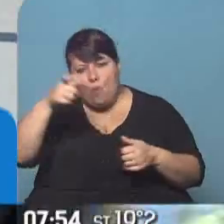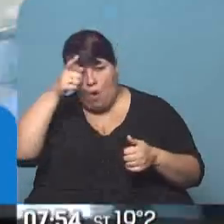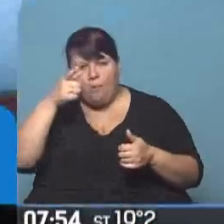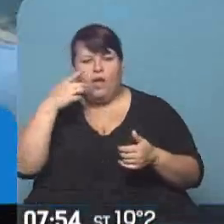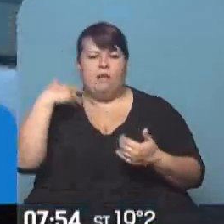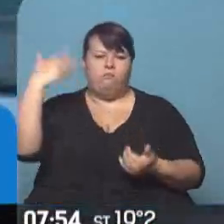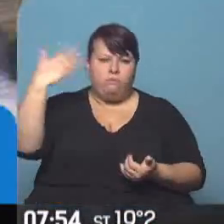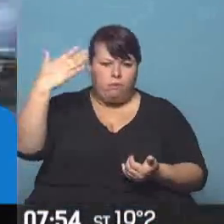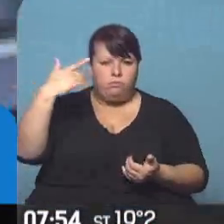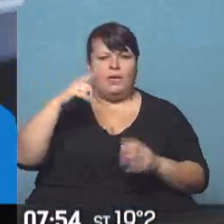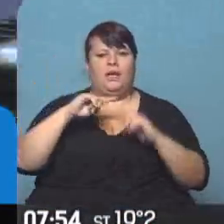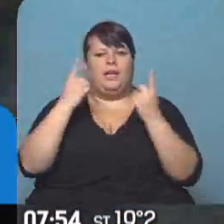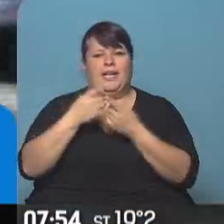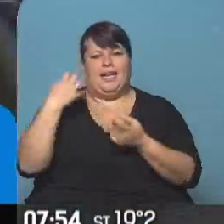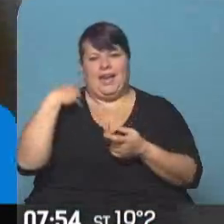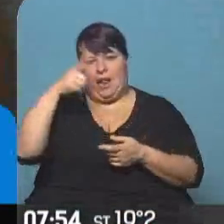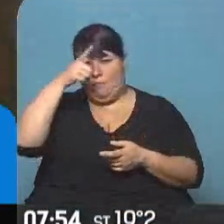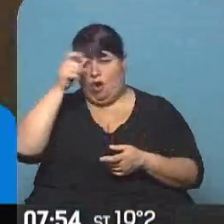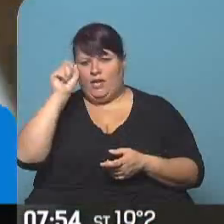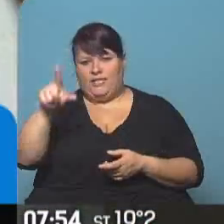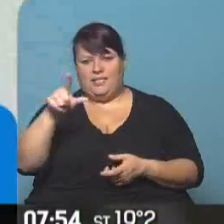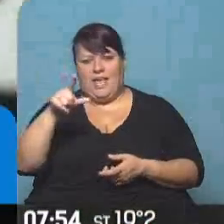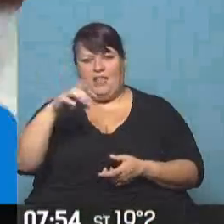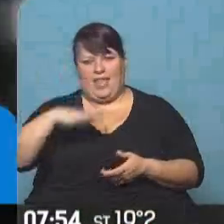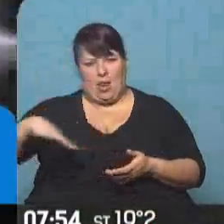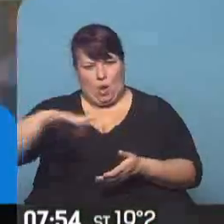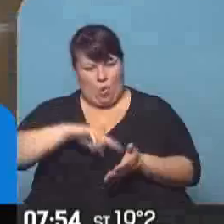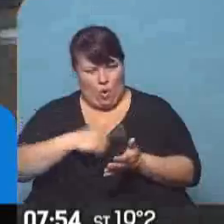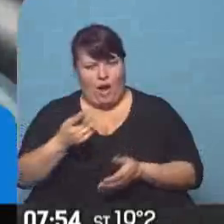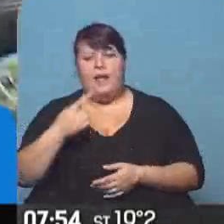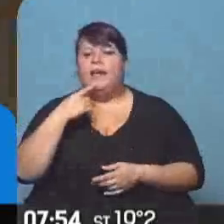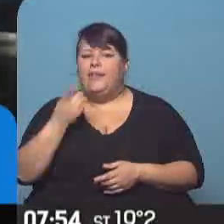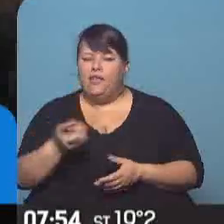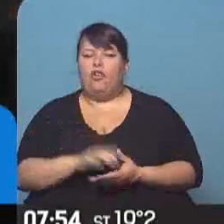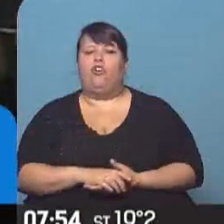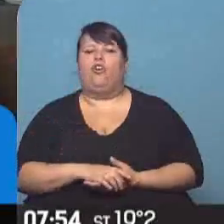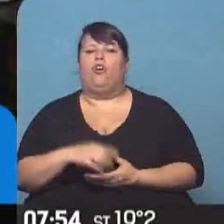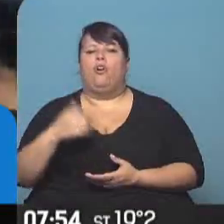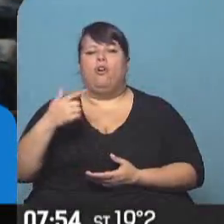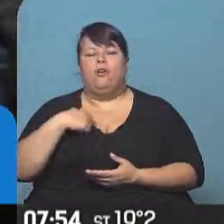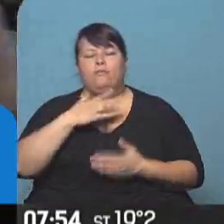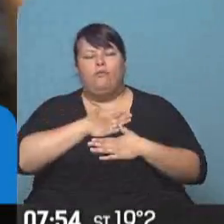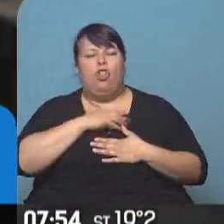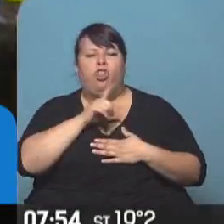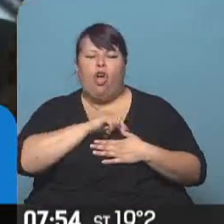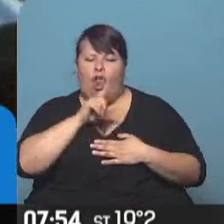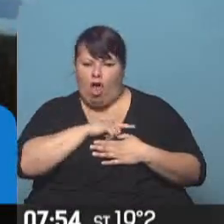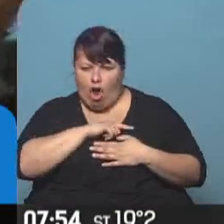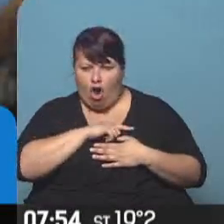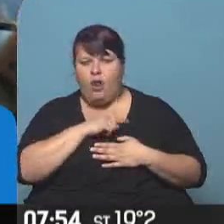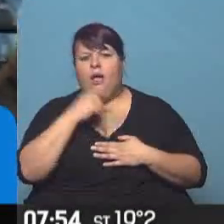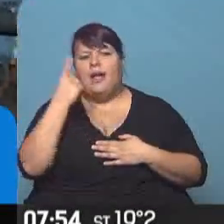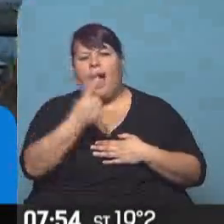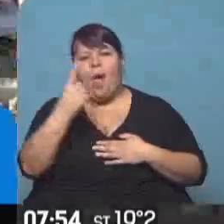brindó un discurso desde el cuartel general de la policía de esa ciudad. Dijo, nuestras almas están golpeadas por el dolor de